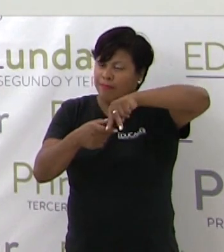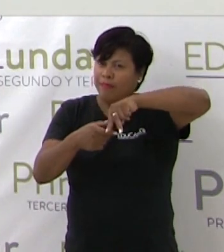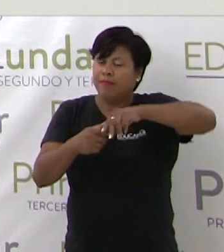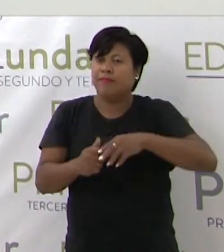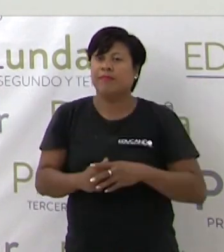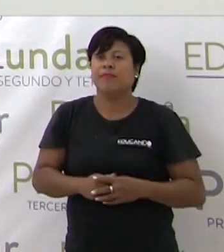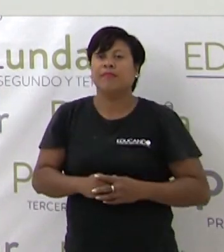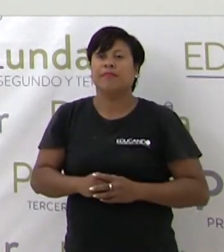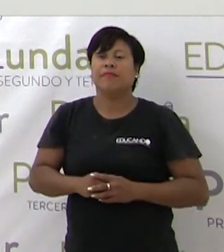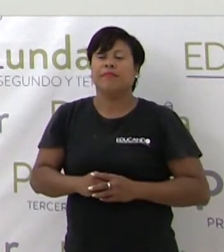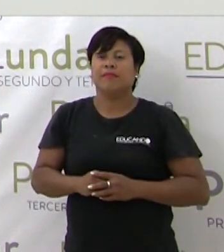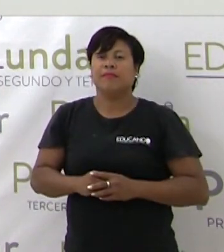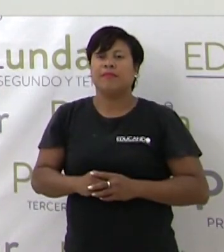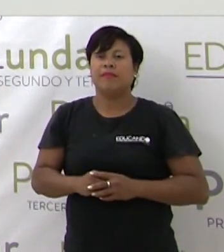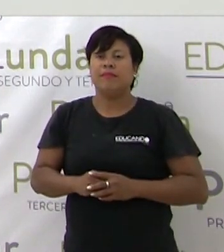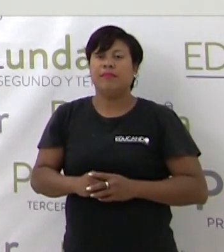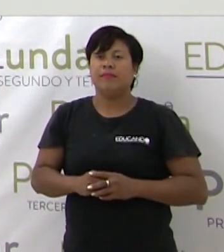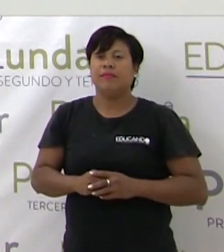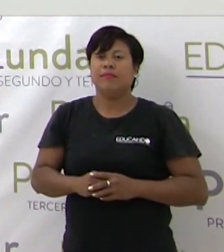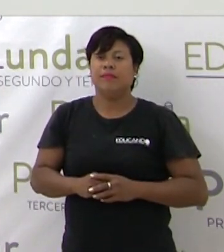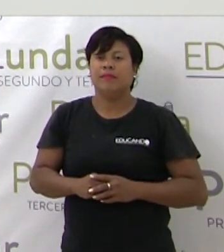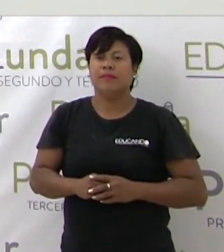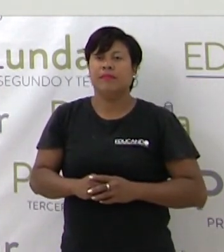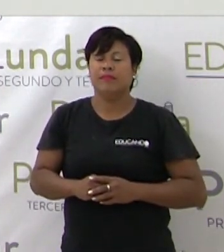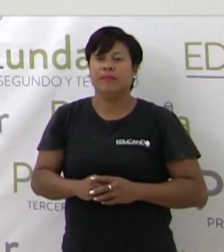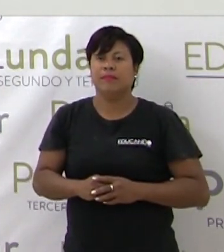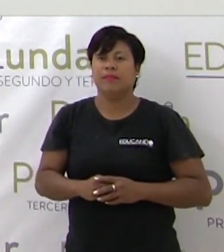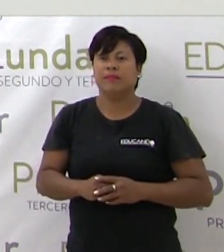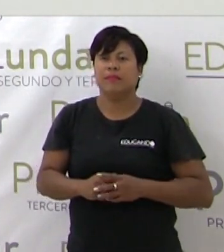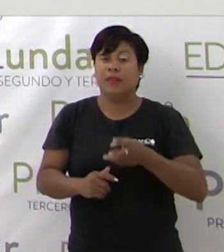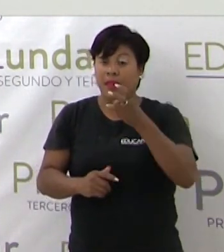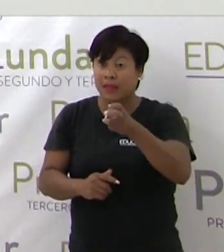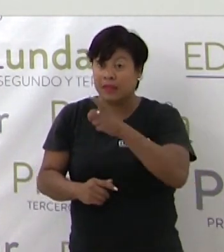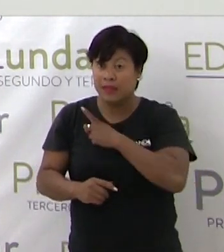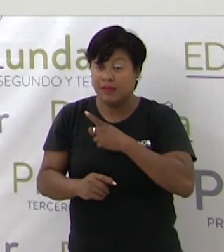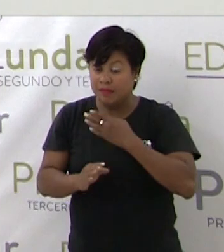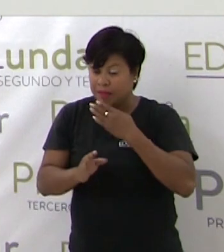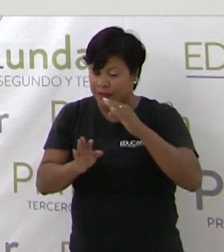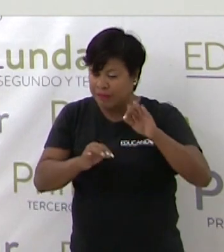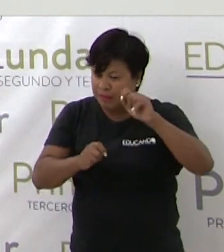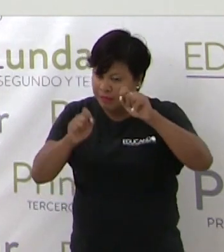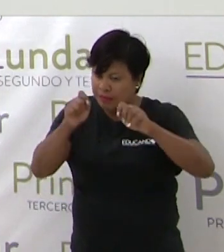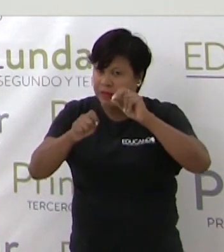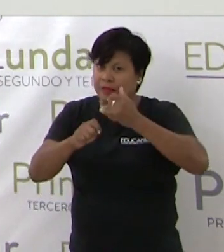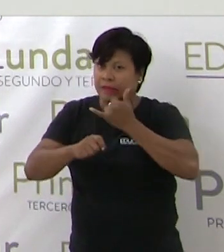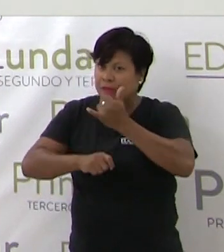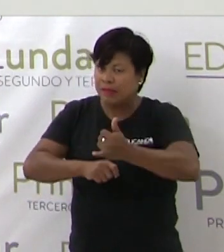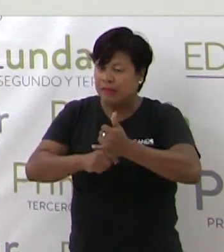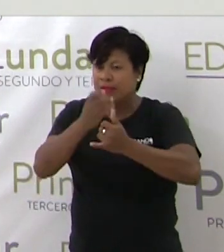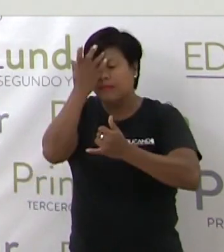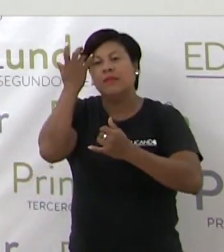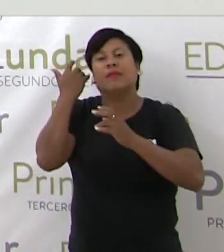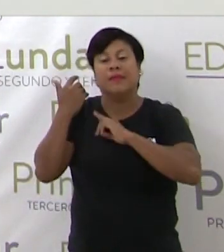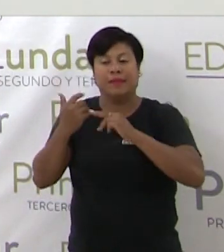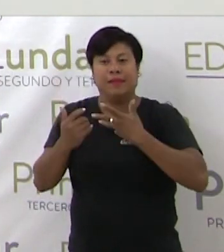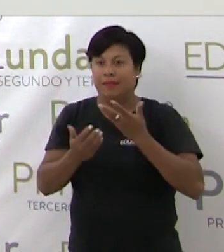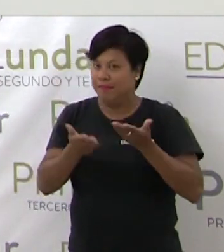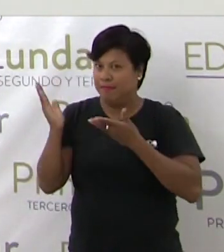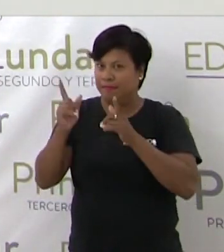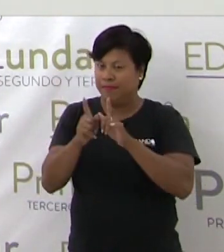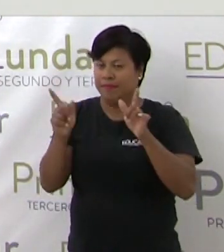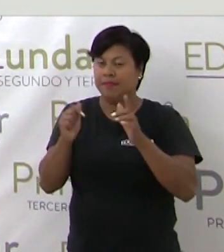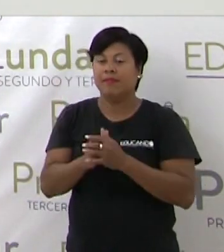rapidísimo, miren, aquí no pinta bien ahí está, ahí ya lo tenemos, listo. Y